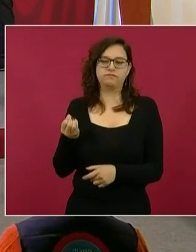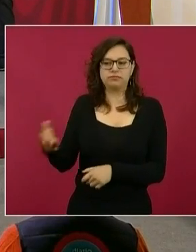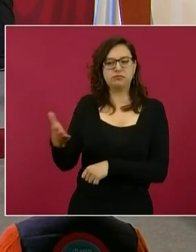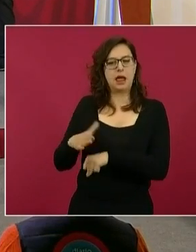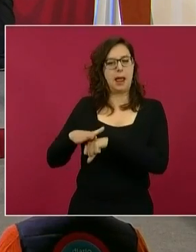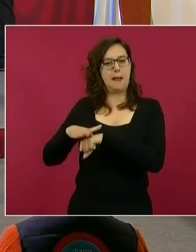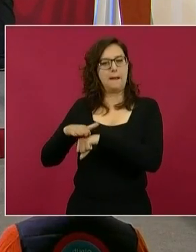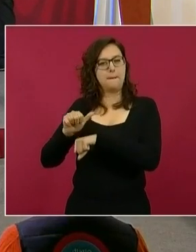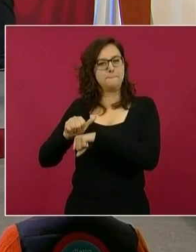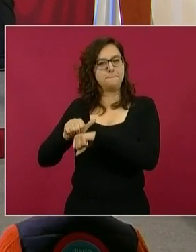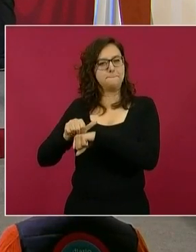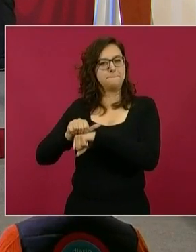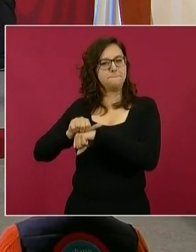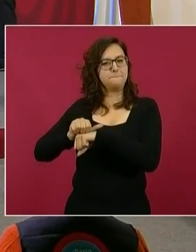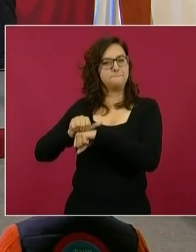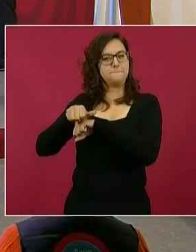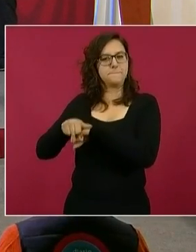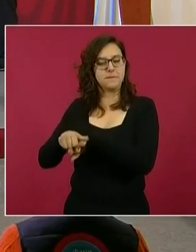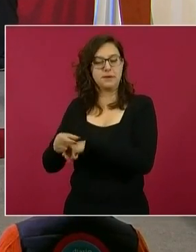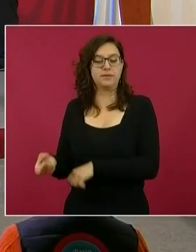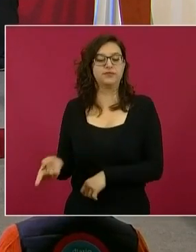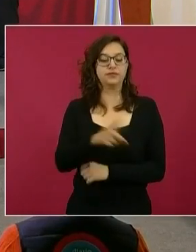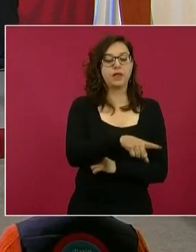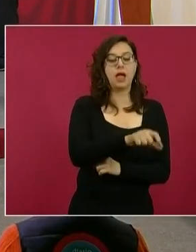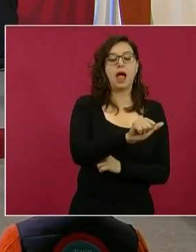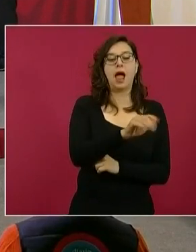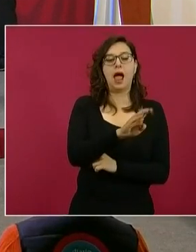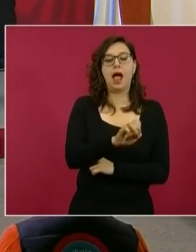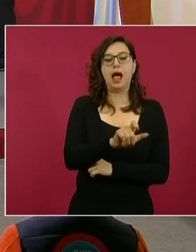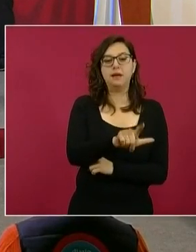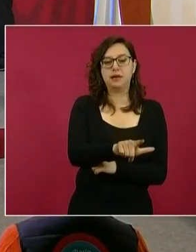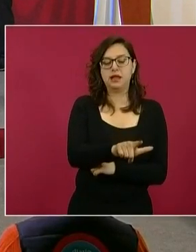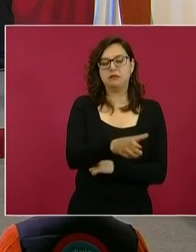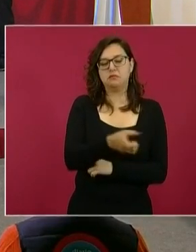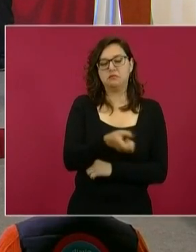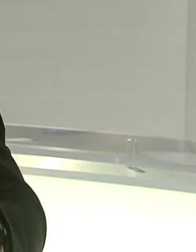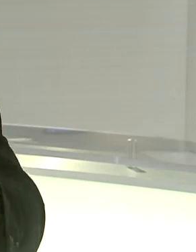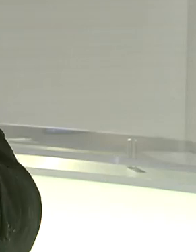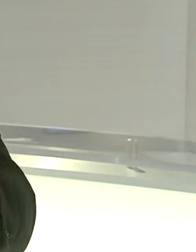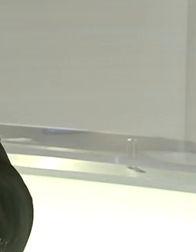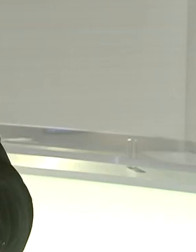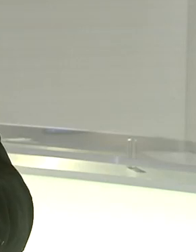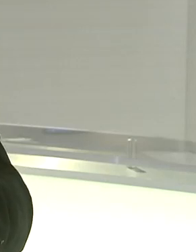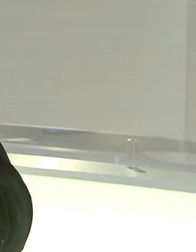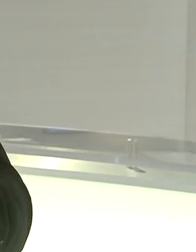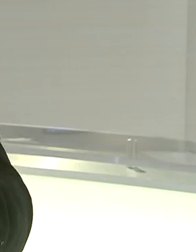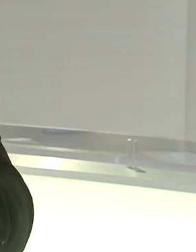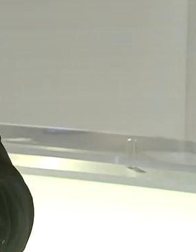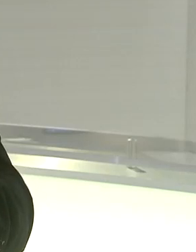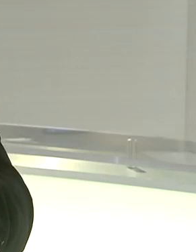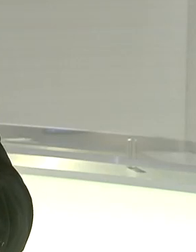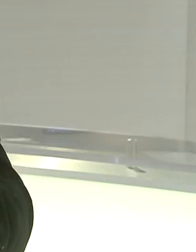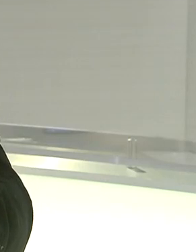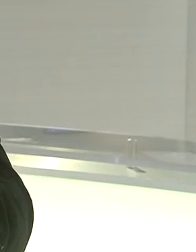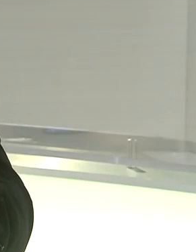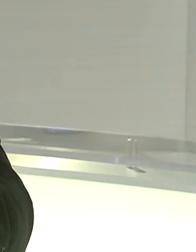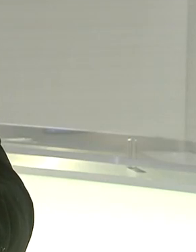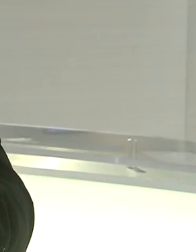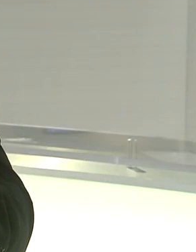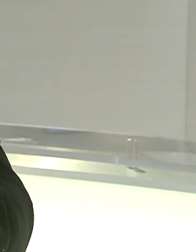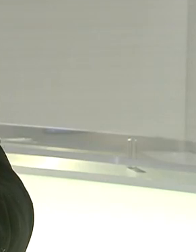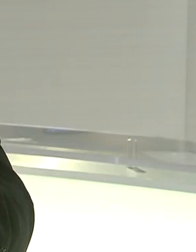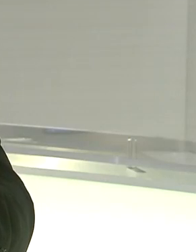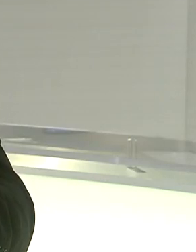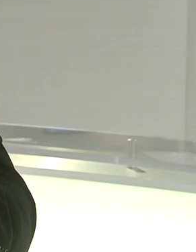como Abel alias El Toro o El Viejón. Esas dos personas de las que está